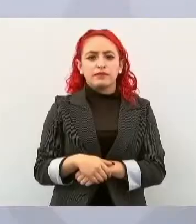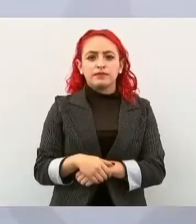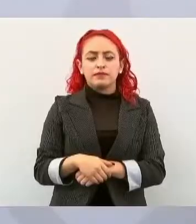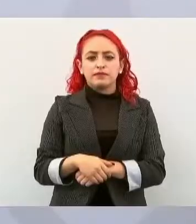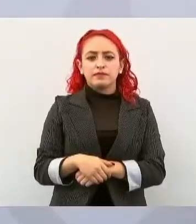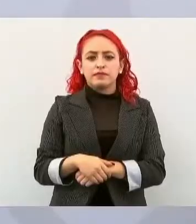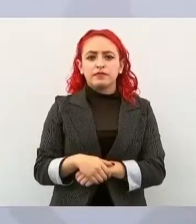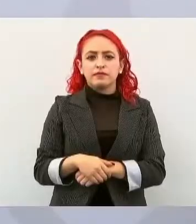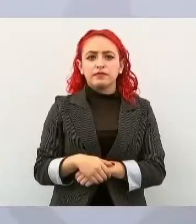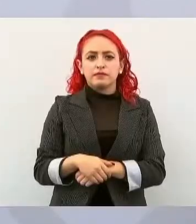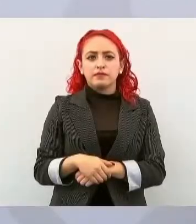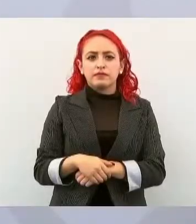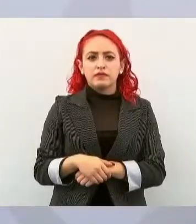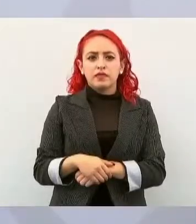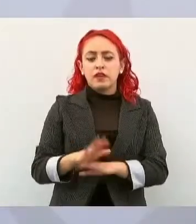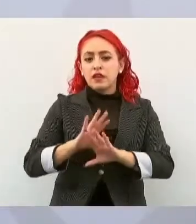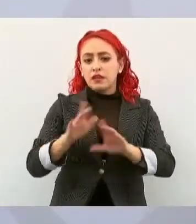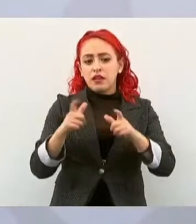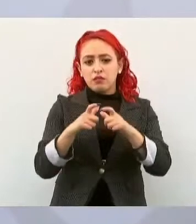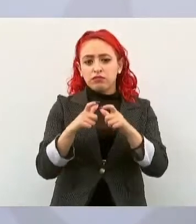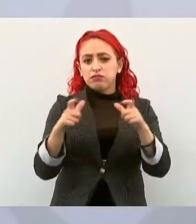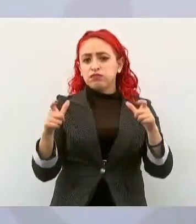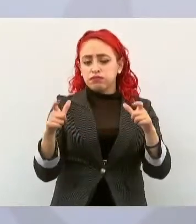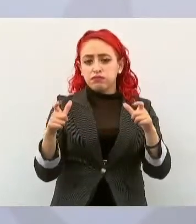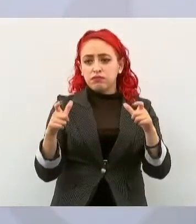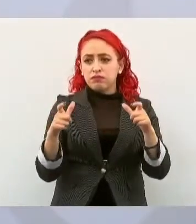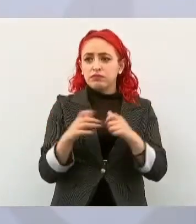está creciendo nada más.